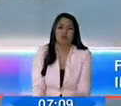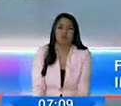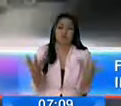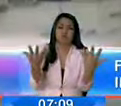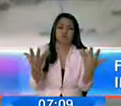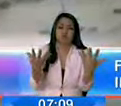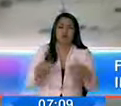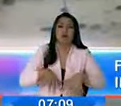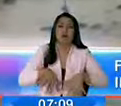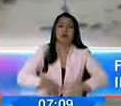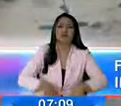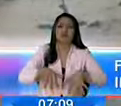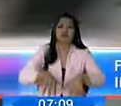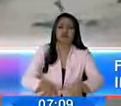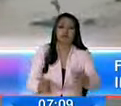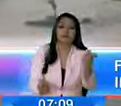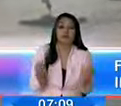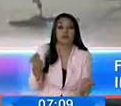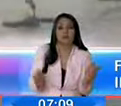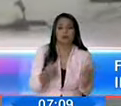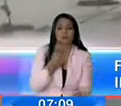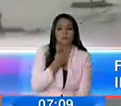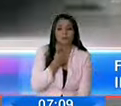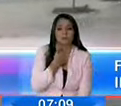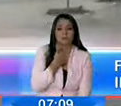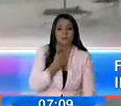inunden, afectando a los vehículos.